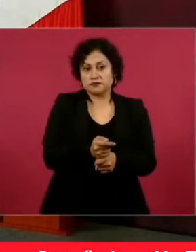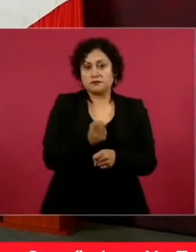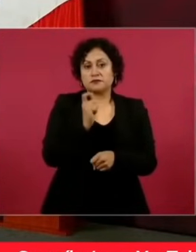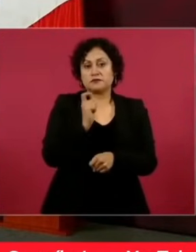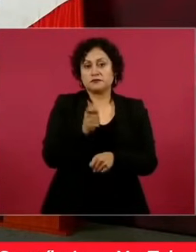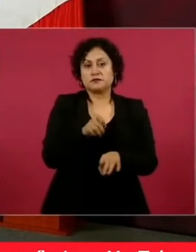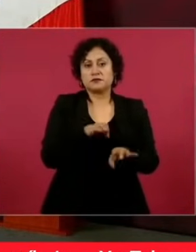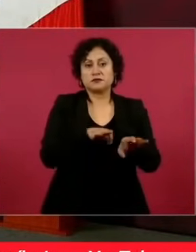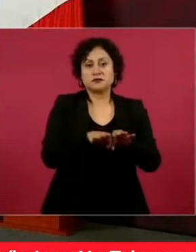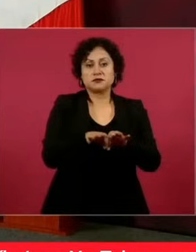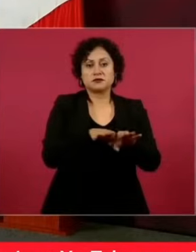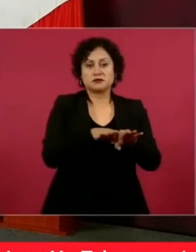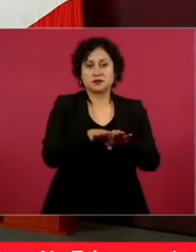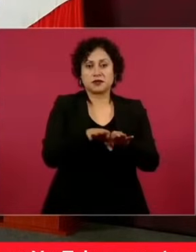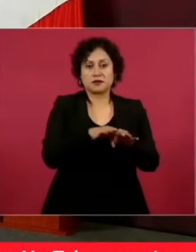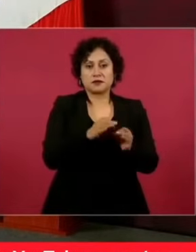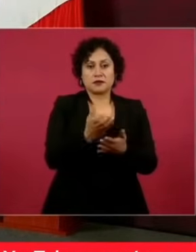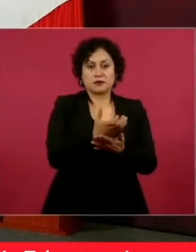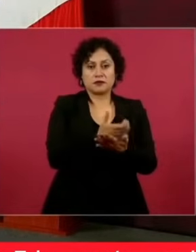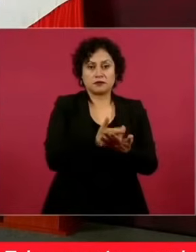alcanzaba para comprar